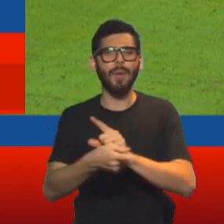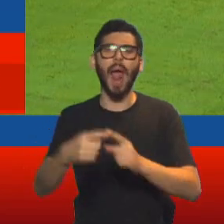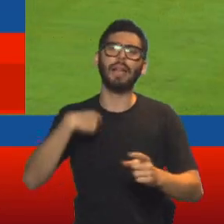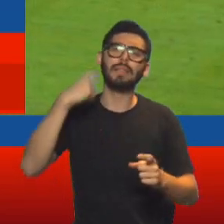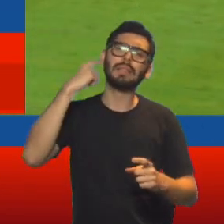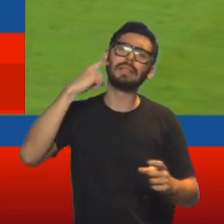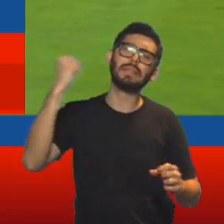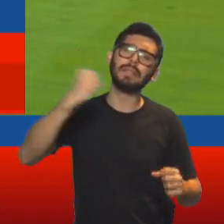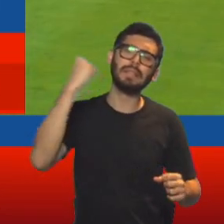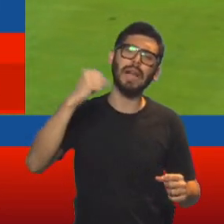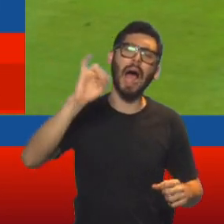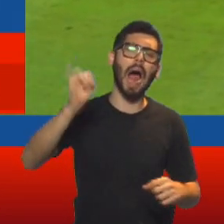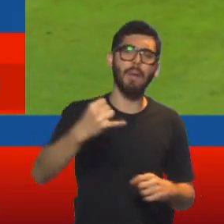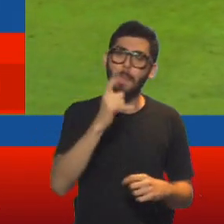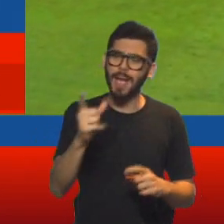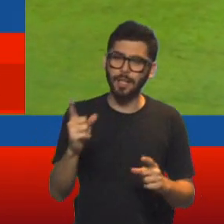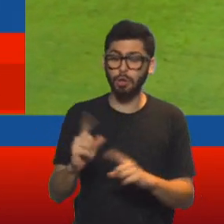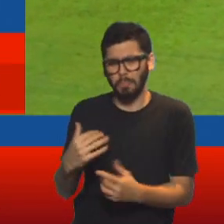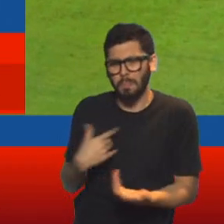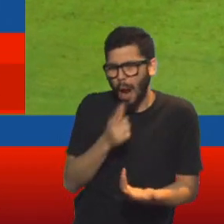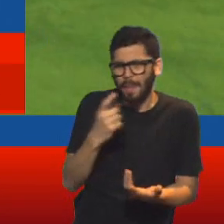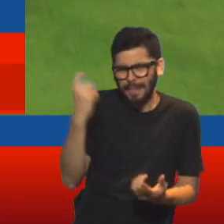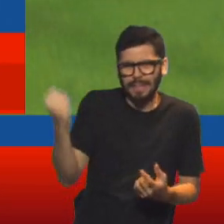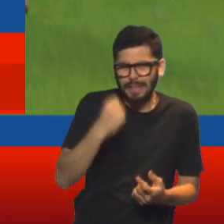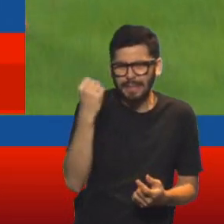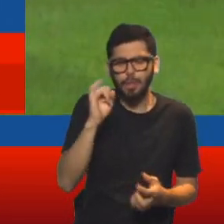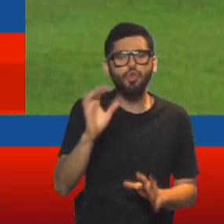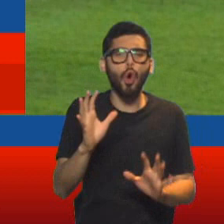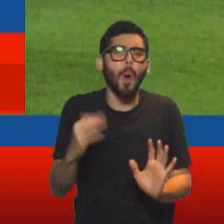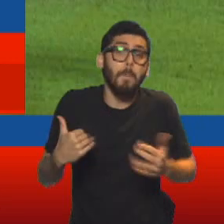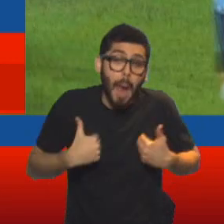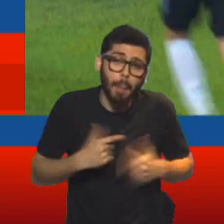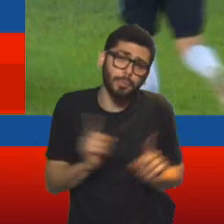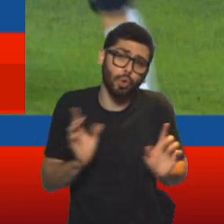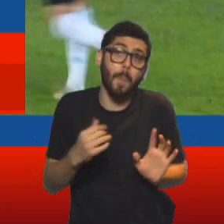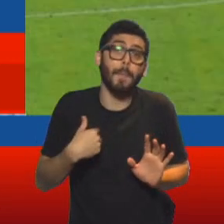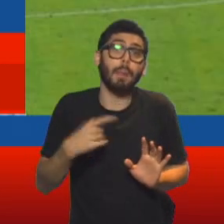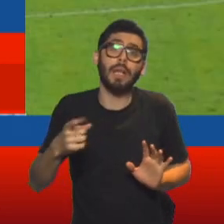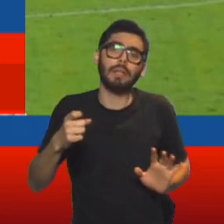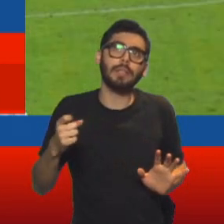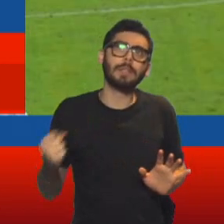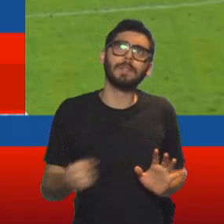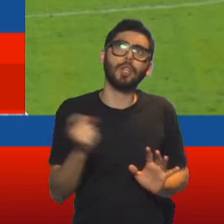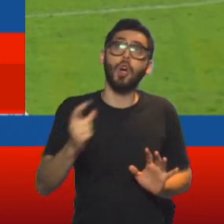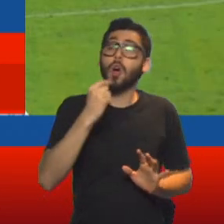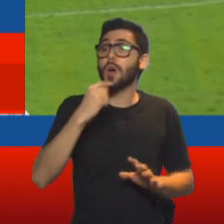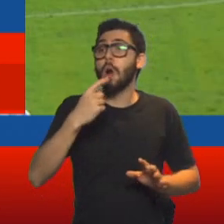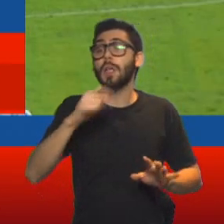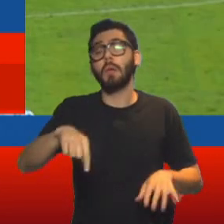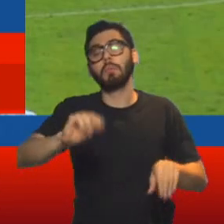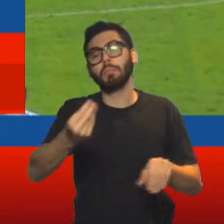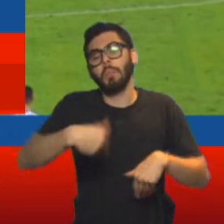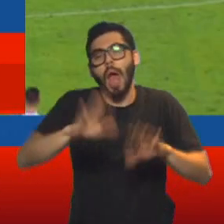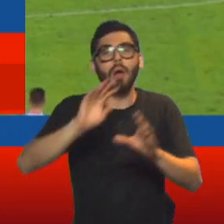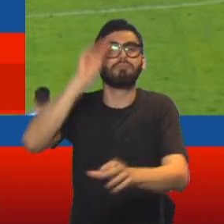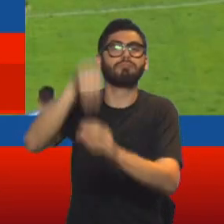¿Vos decís? Creo que ahora... Sí, porque de última puede pasar esta y puede ir al Mundial, que sabe que